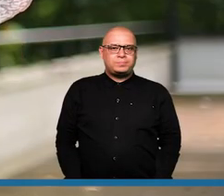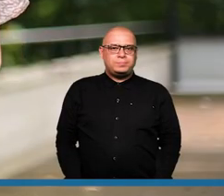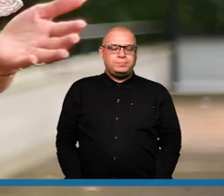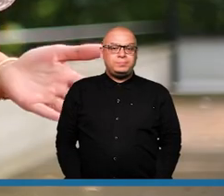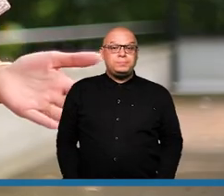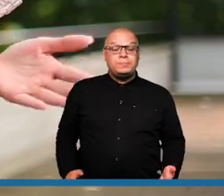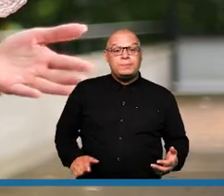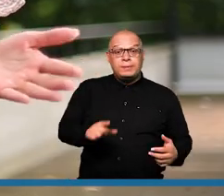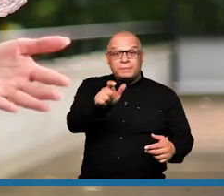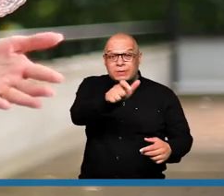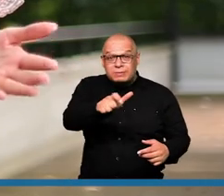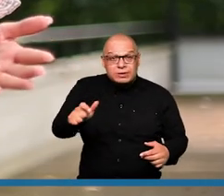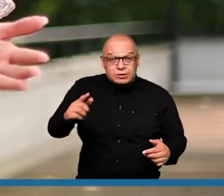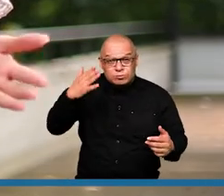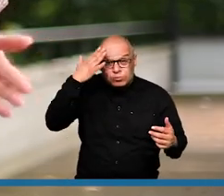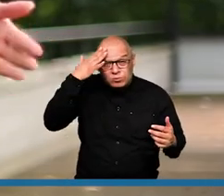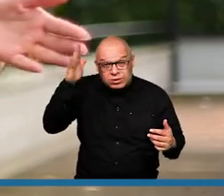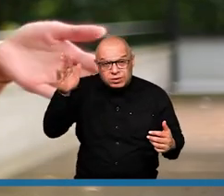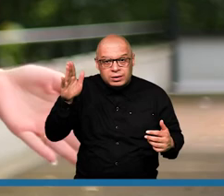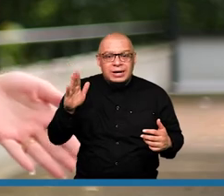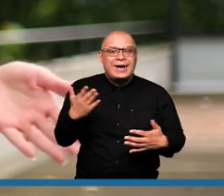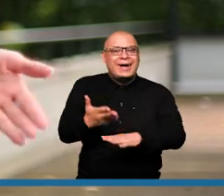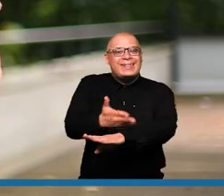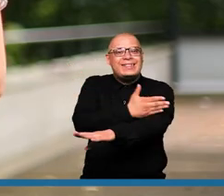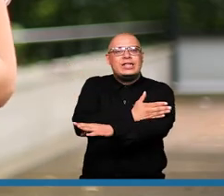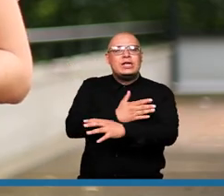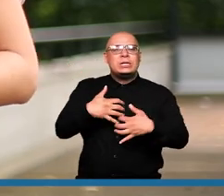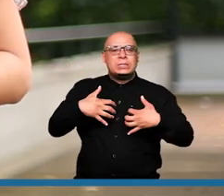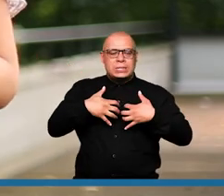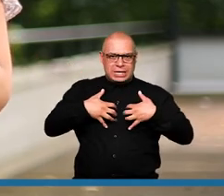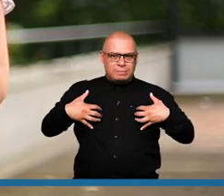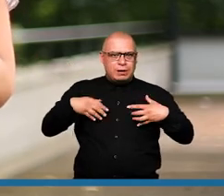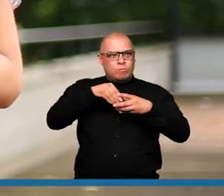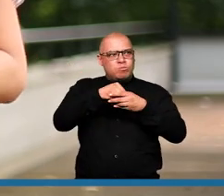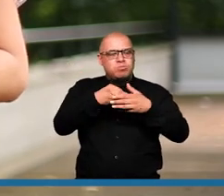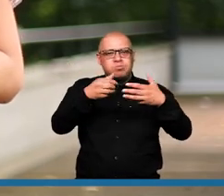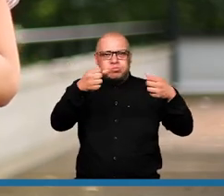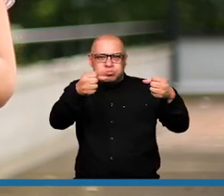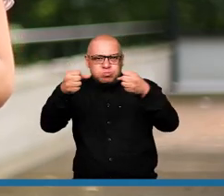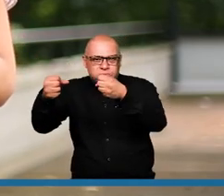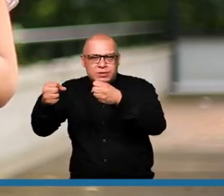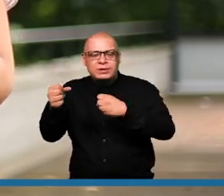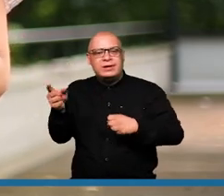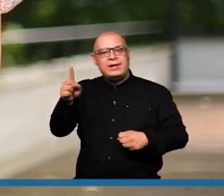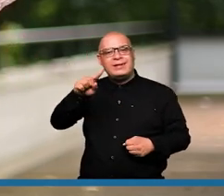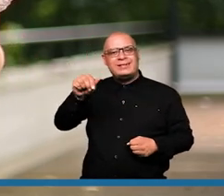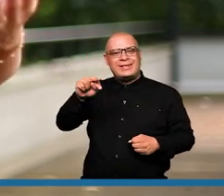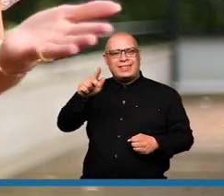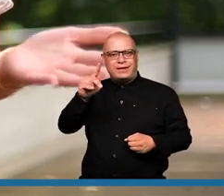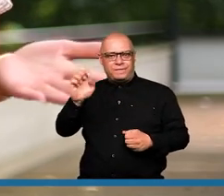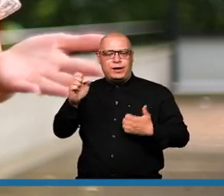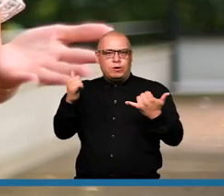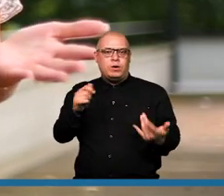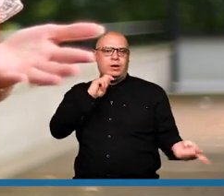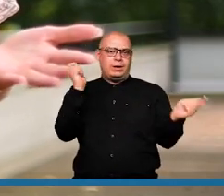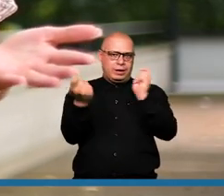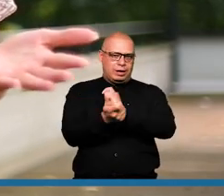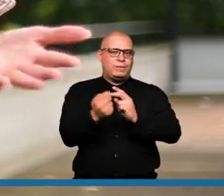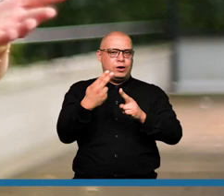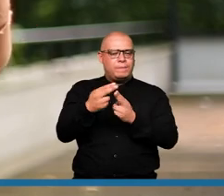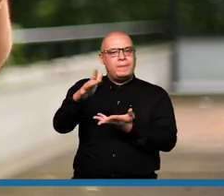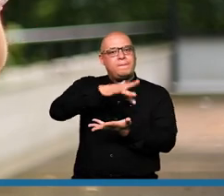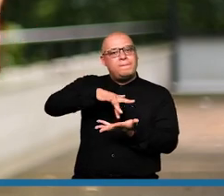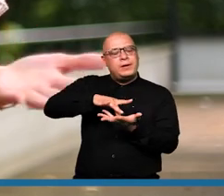Para los que aún no saben, lo que antes era el Zoológico Santa Fe, hoy es el Parque de la Conservación. Un espacio que se ha